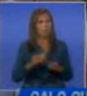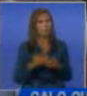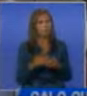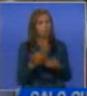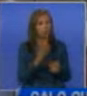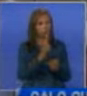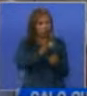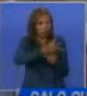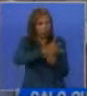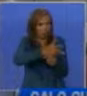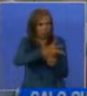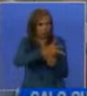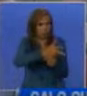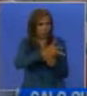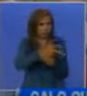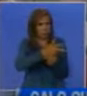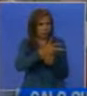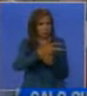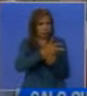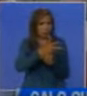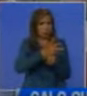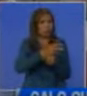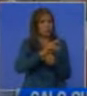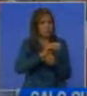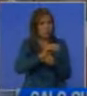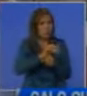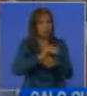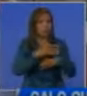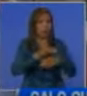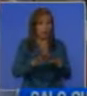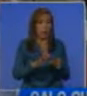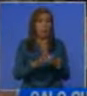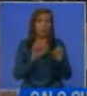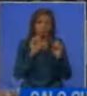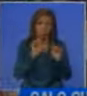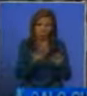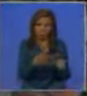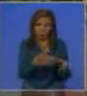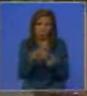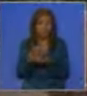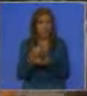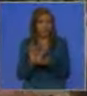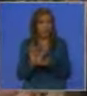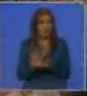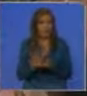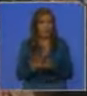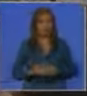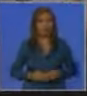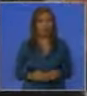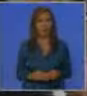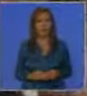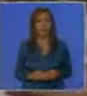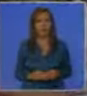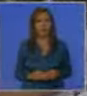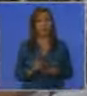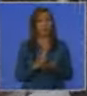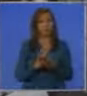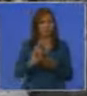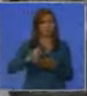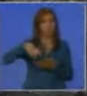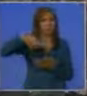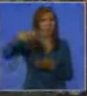proceso de autopsia de tal manera que la posibilidad de manipular eso es imposible, ¿no? La próxima semana en la Asamblea Nacional se decidirá sobre